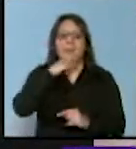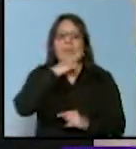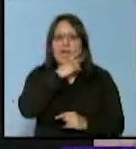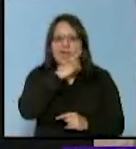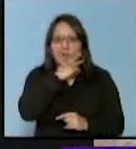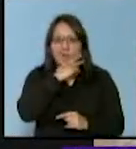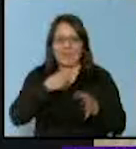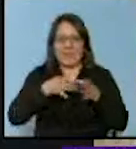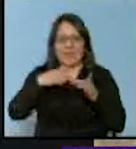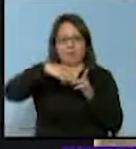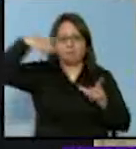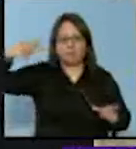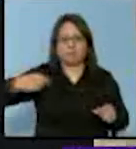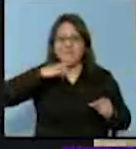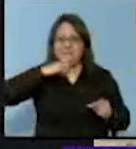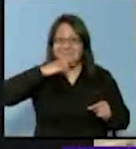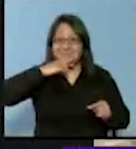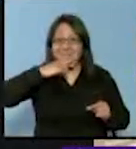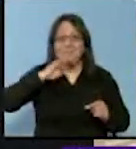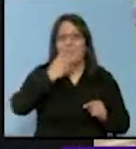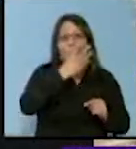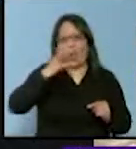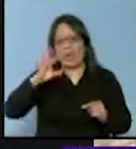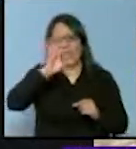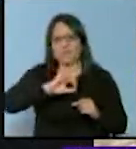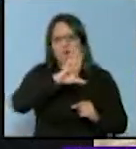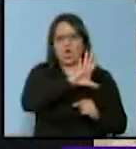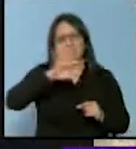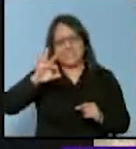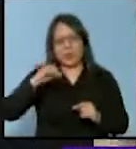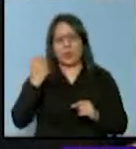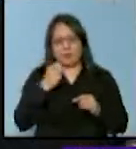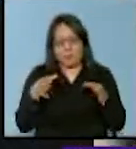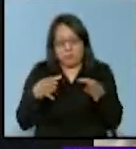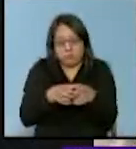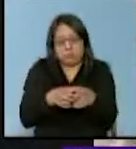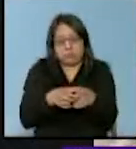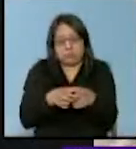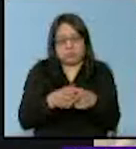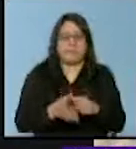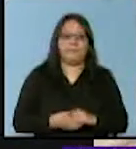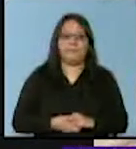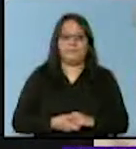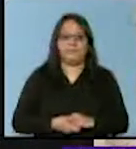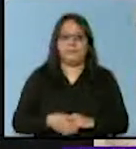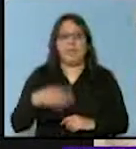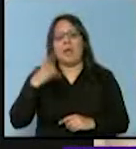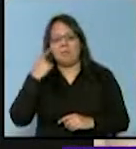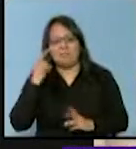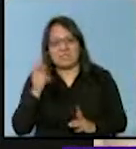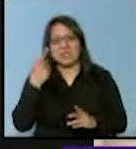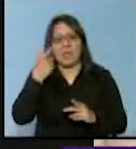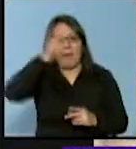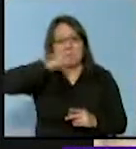atado está 50, 40 también algunos, pero son paquetes más chiquitos algunos. ¿Qué dice la gente? ¿Compra la